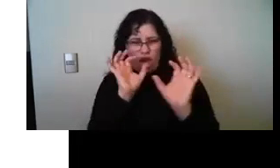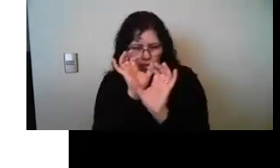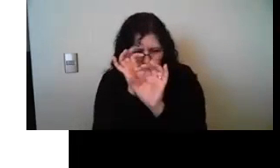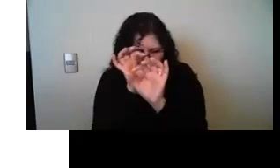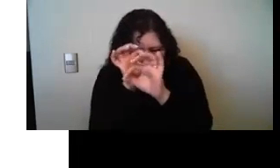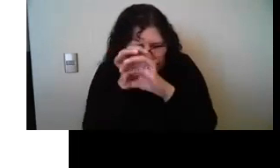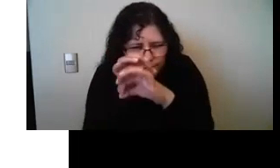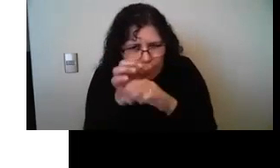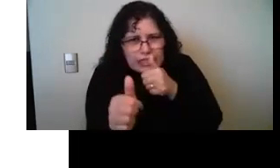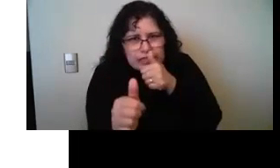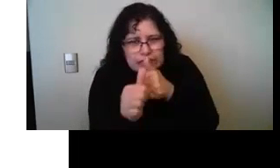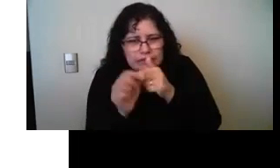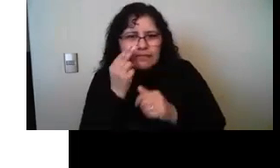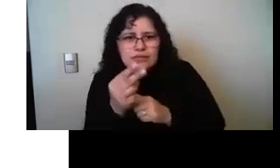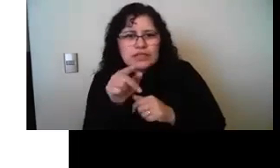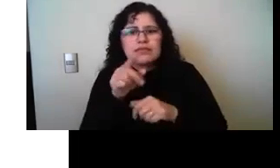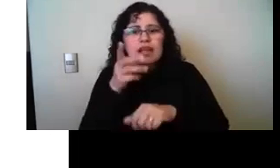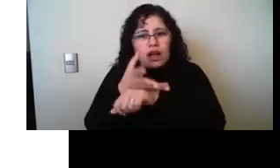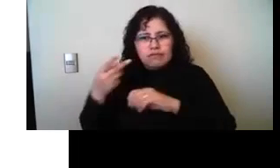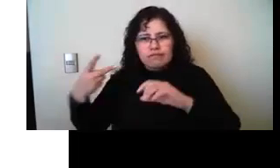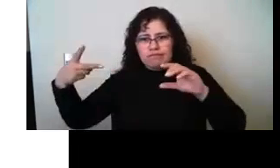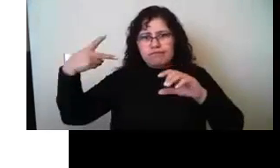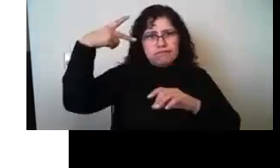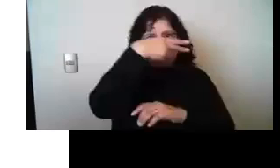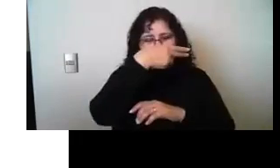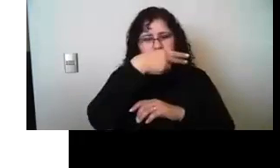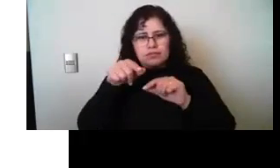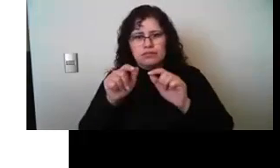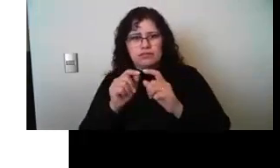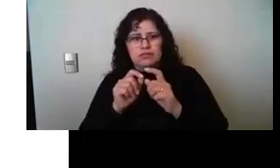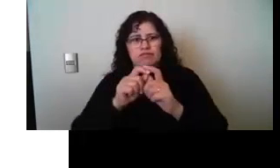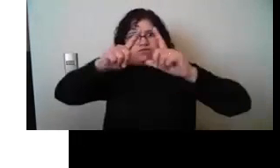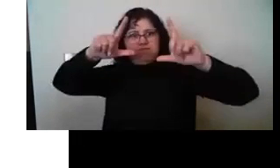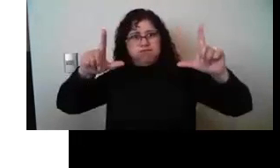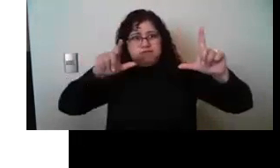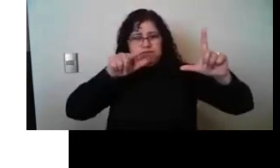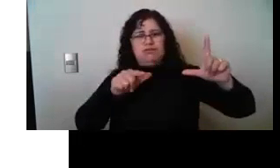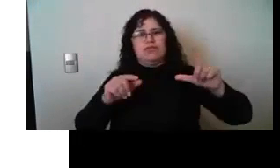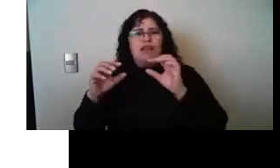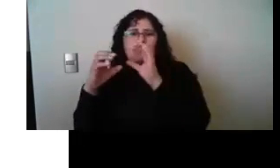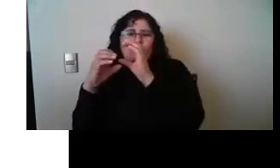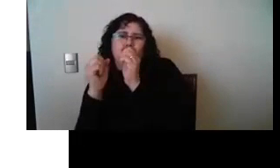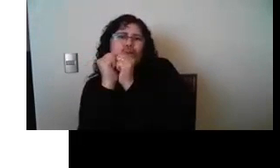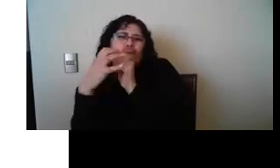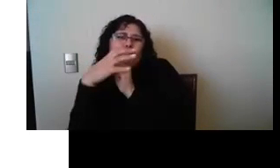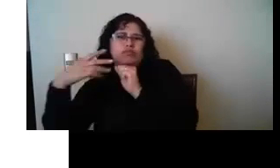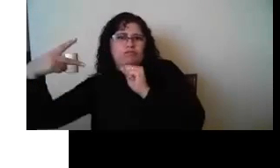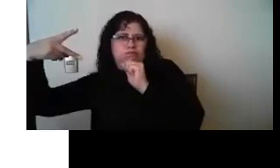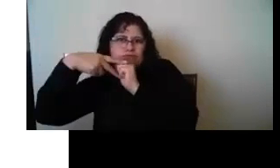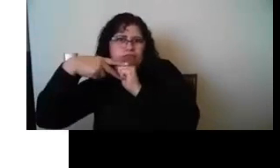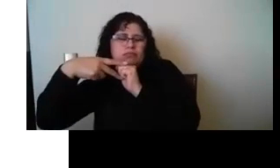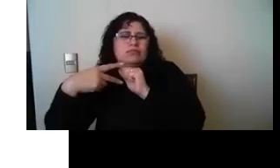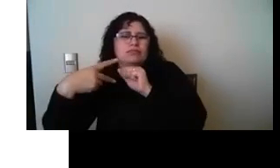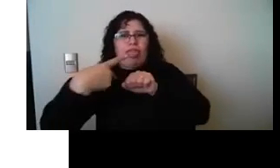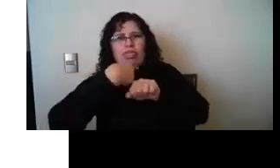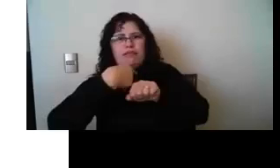sensitiva, ahí está marcado el corte, aquí está la ampliación, ¿cierto? En una vista, un corte coronal, este es el lóbulo de